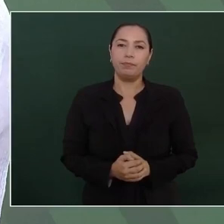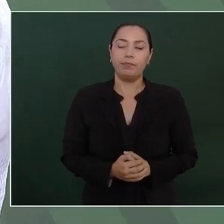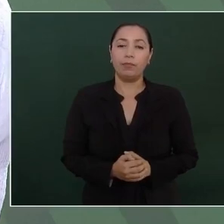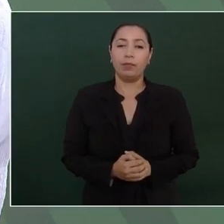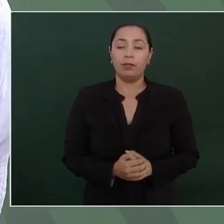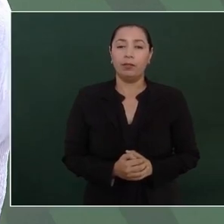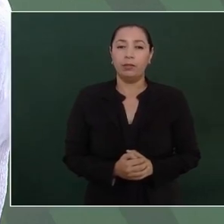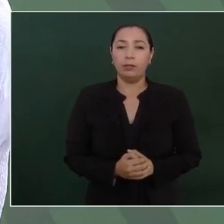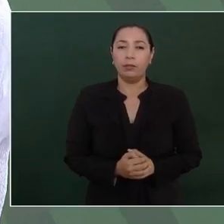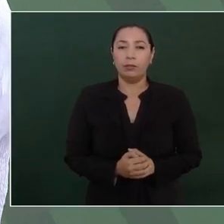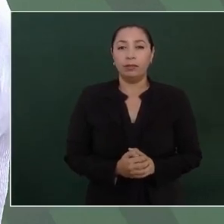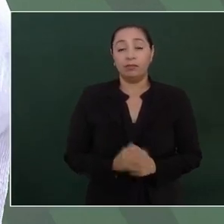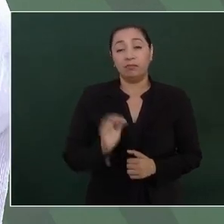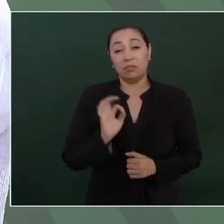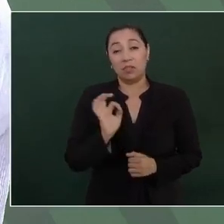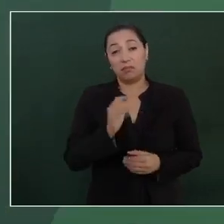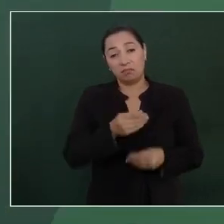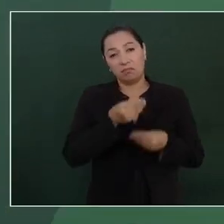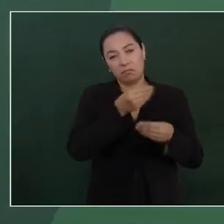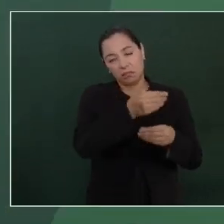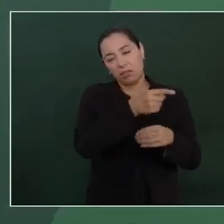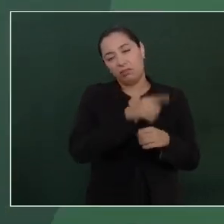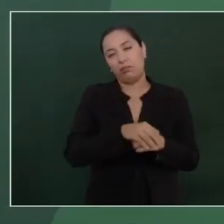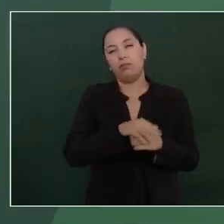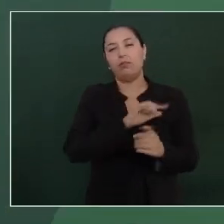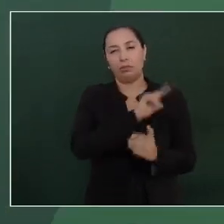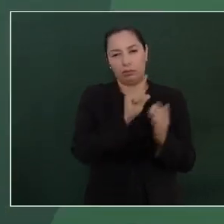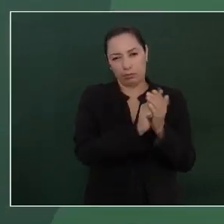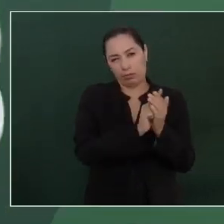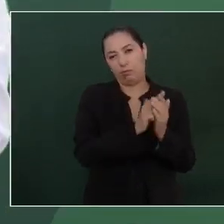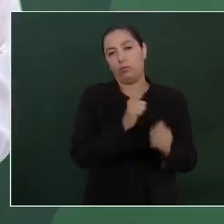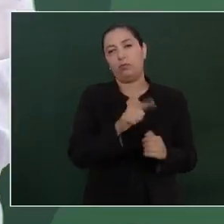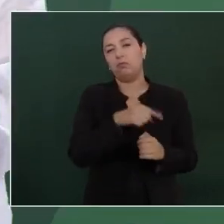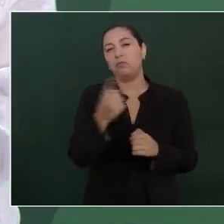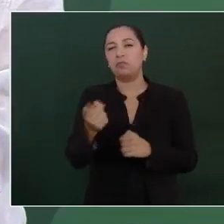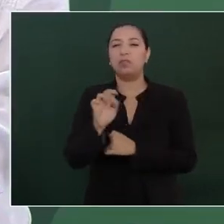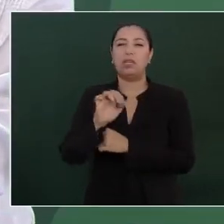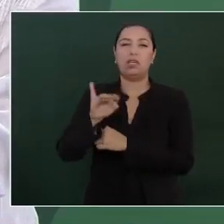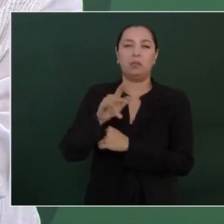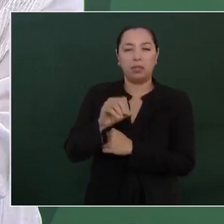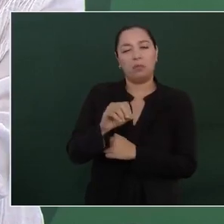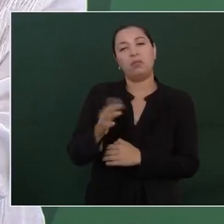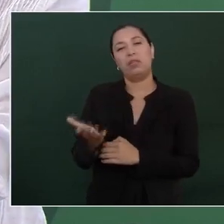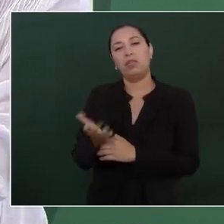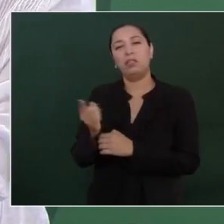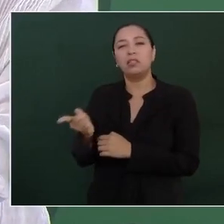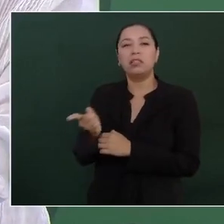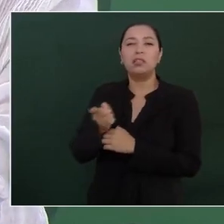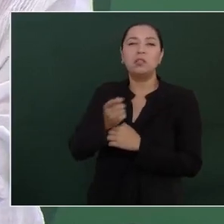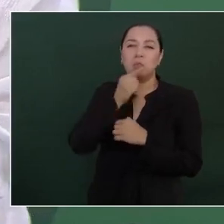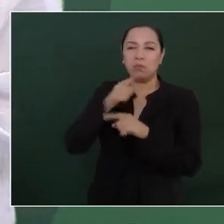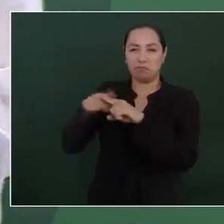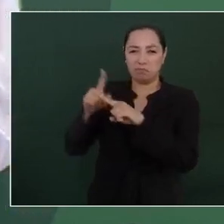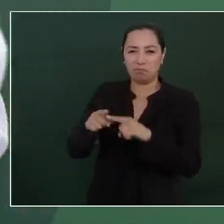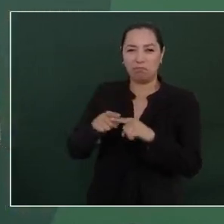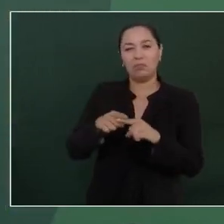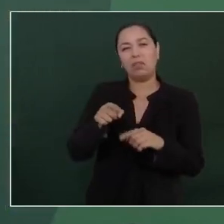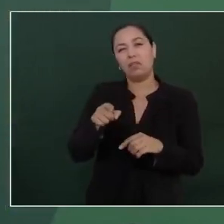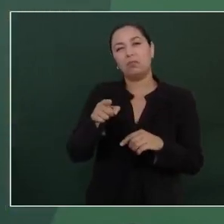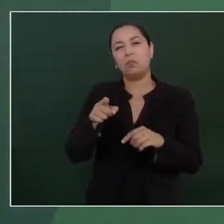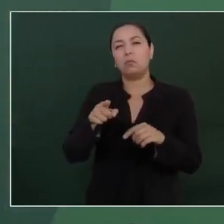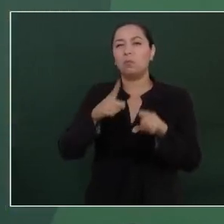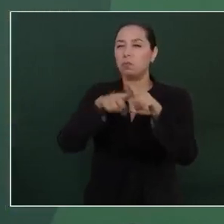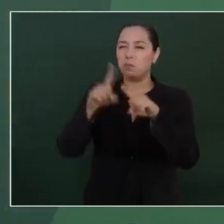Si es al Poder Legislativo, si es al Poder Ejecutivo, si es al Poder Judicial, si es a organismos